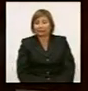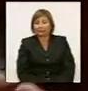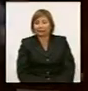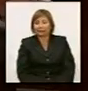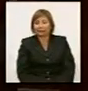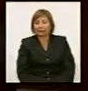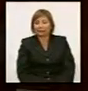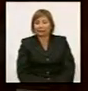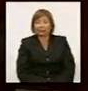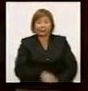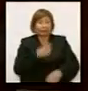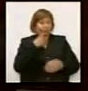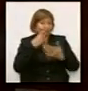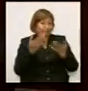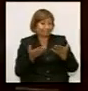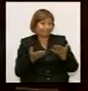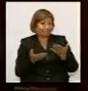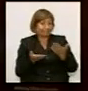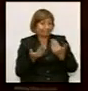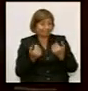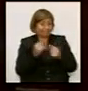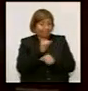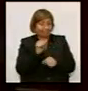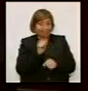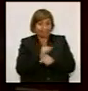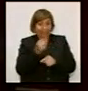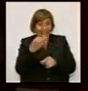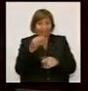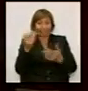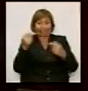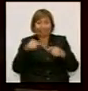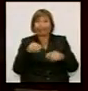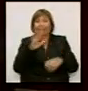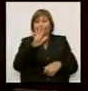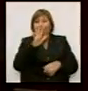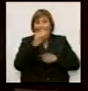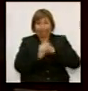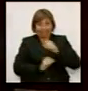Como estamos citándonos siempre en quinquenios,